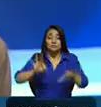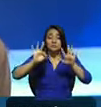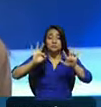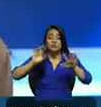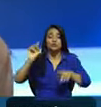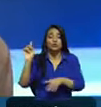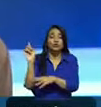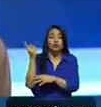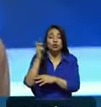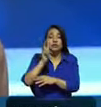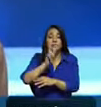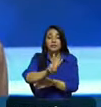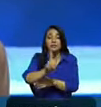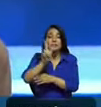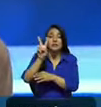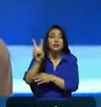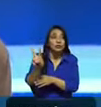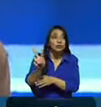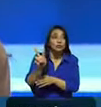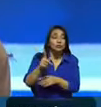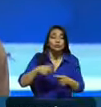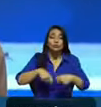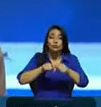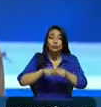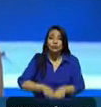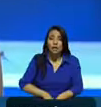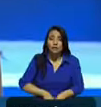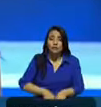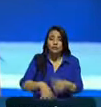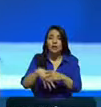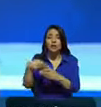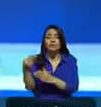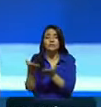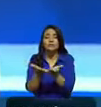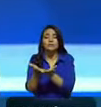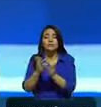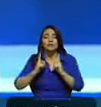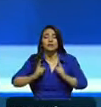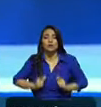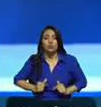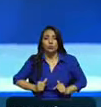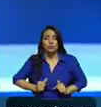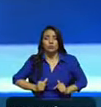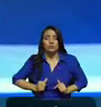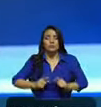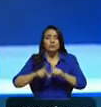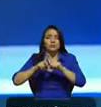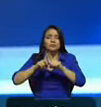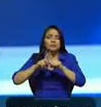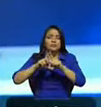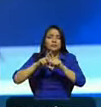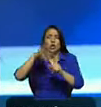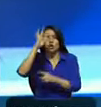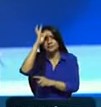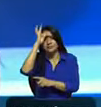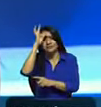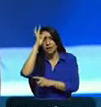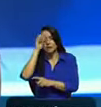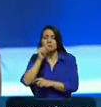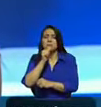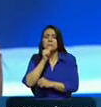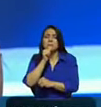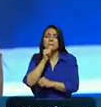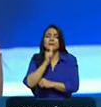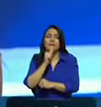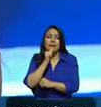solamente 22 contratos de externalización de servicios con sectores privados y que en el momento tenemos casi